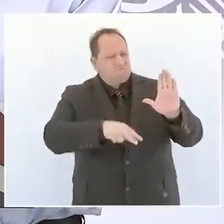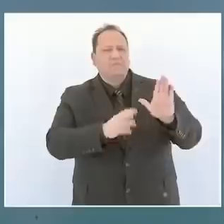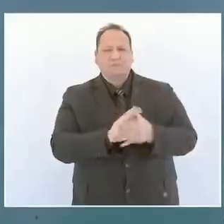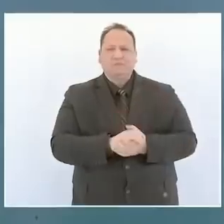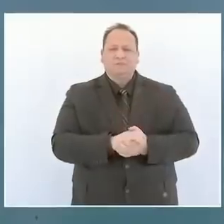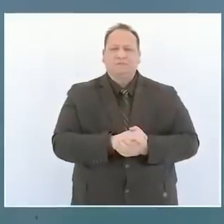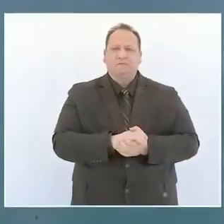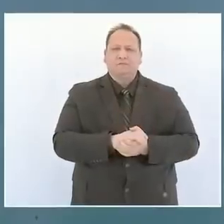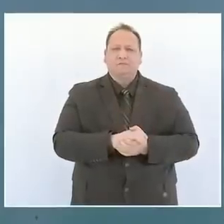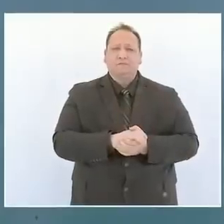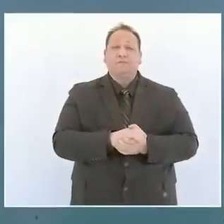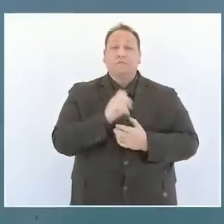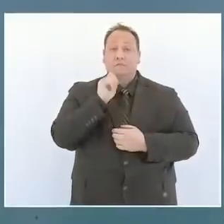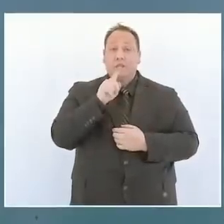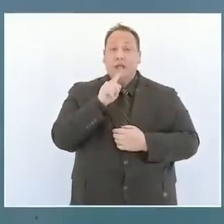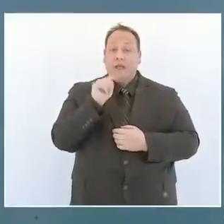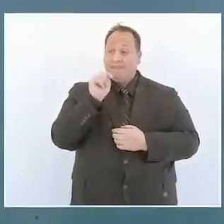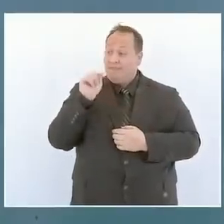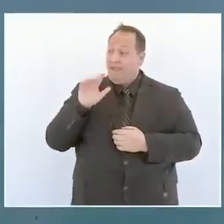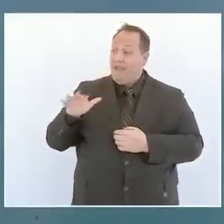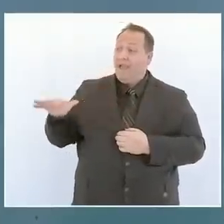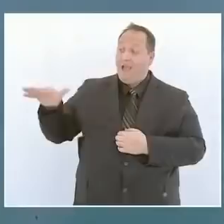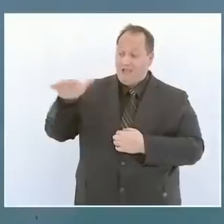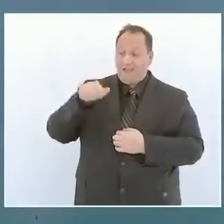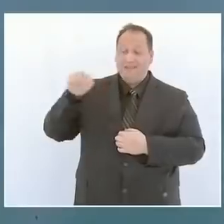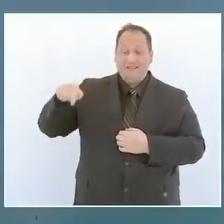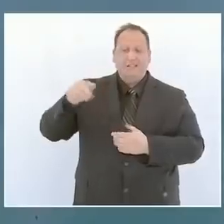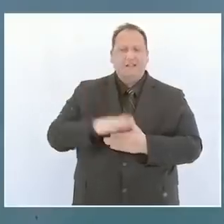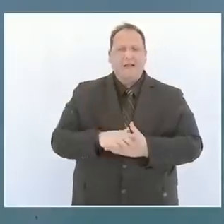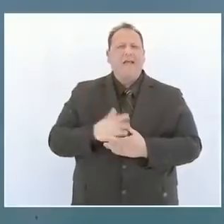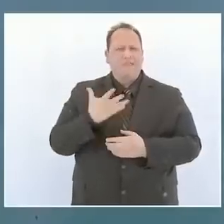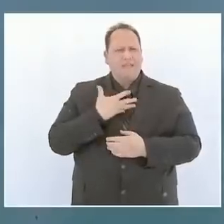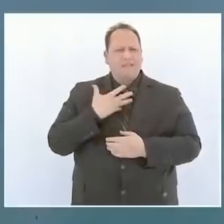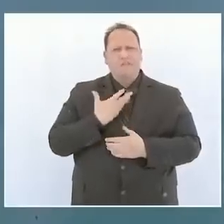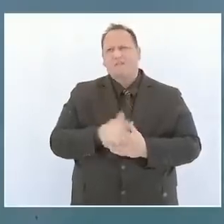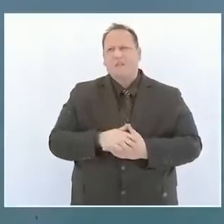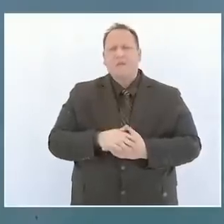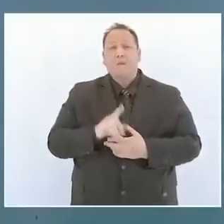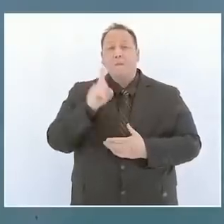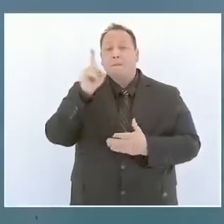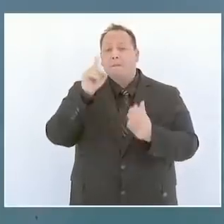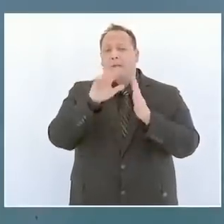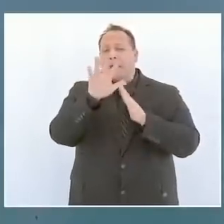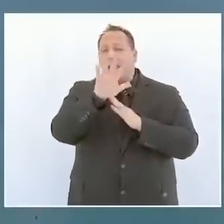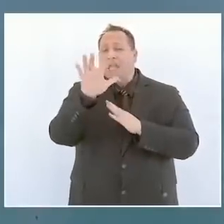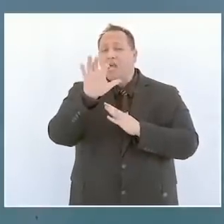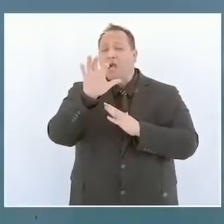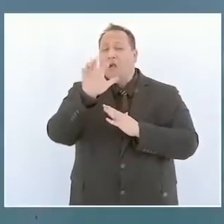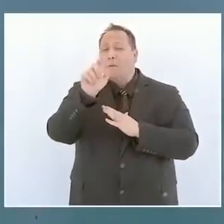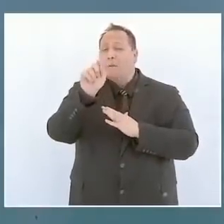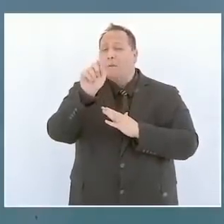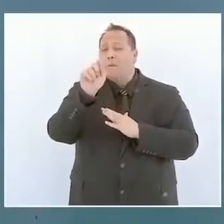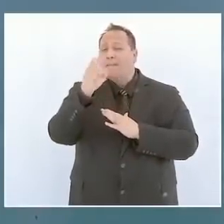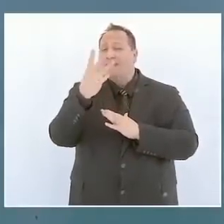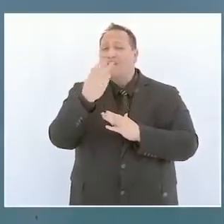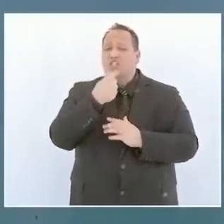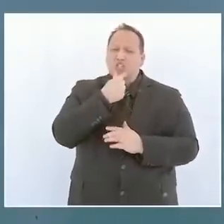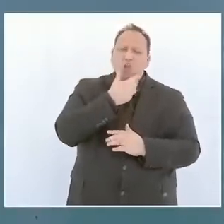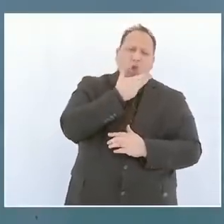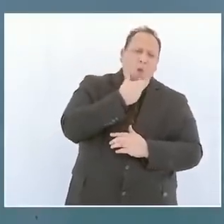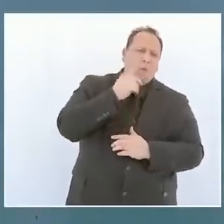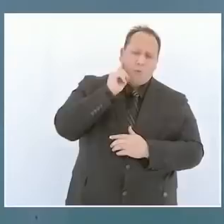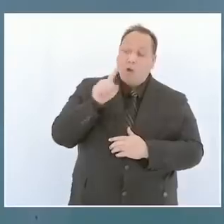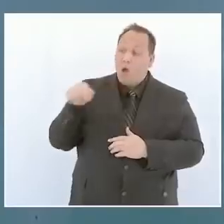También aquí en Tecate hay 1.523 niños y niñas